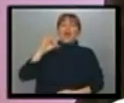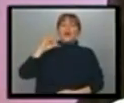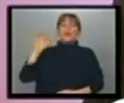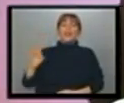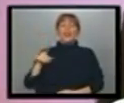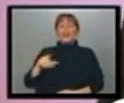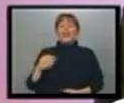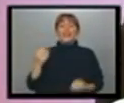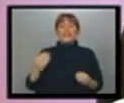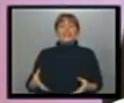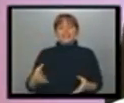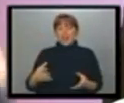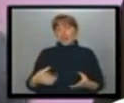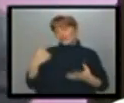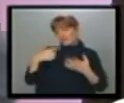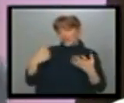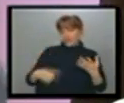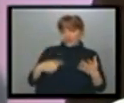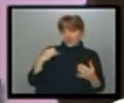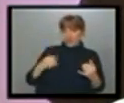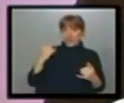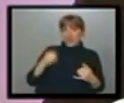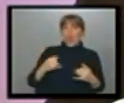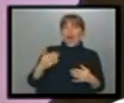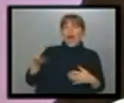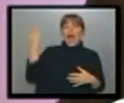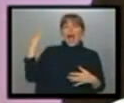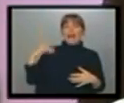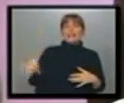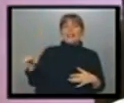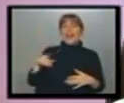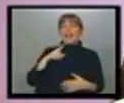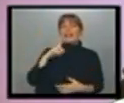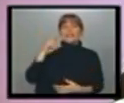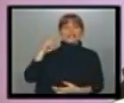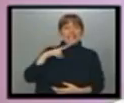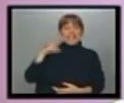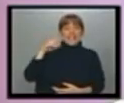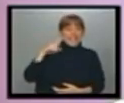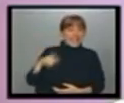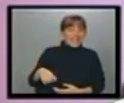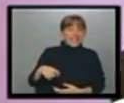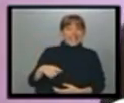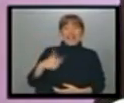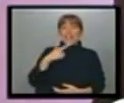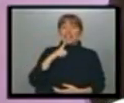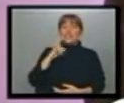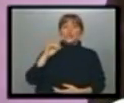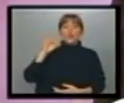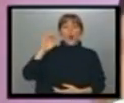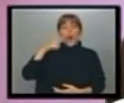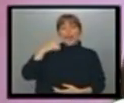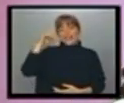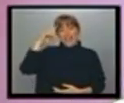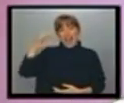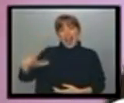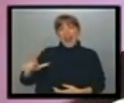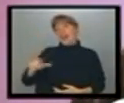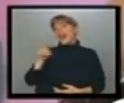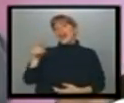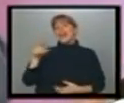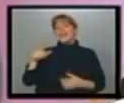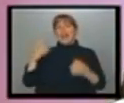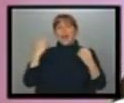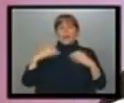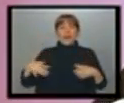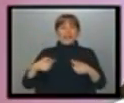Muchas cosas. Ayer lanzó su carrera solista Tini Stoessel. Deja de ser Violeta, pasa a ser Tini. Estuvimos allá, estaban